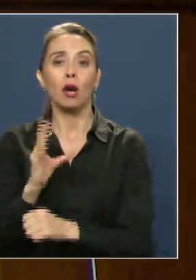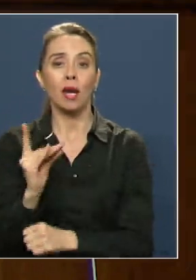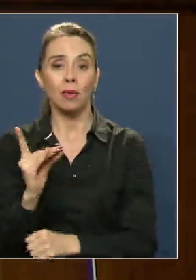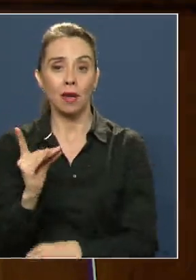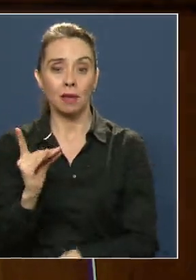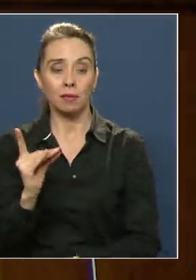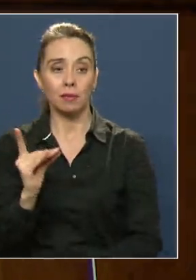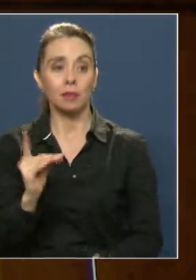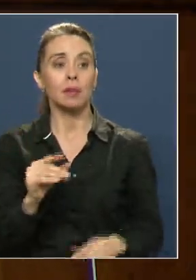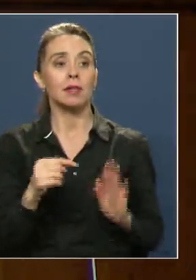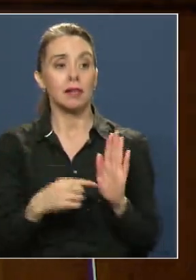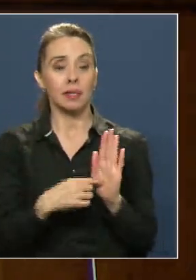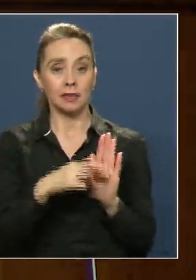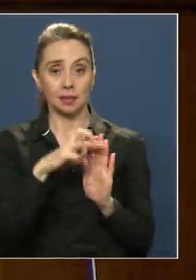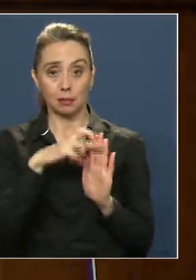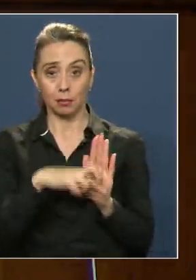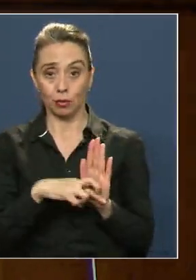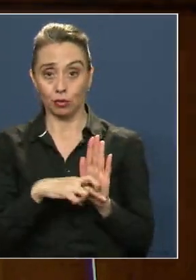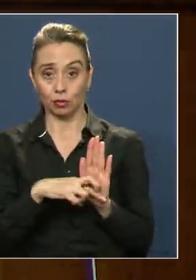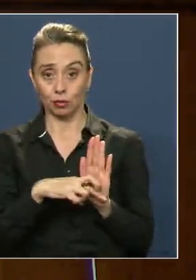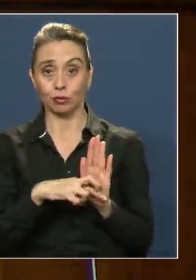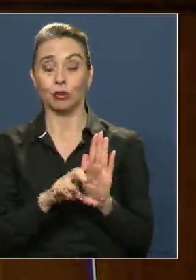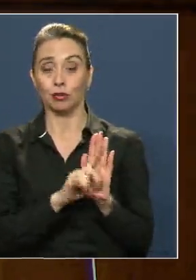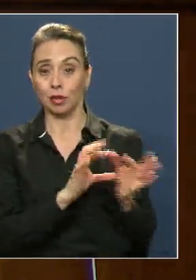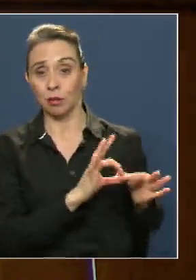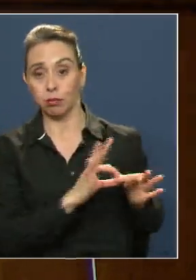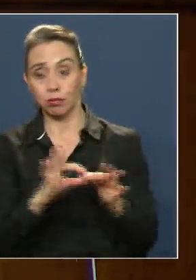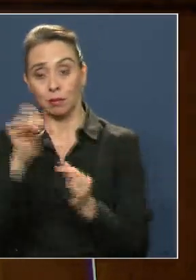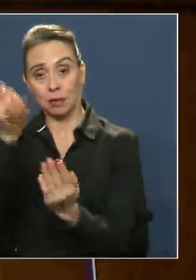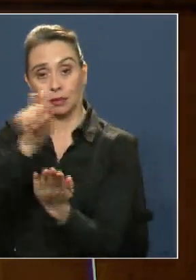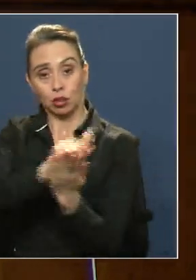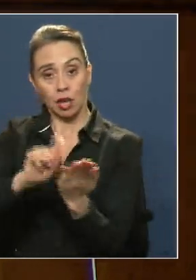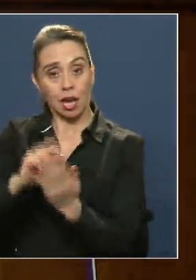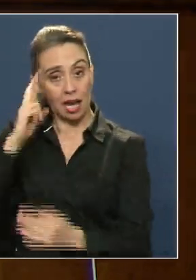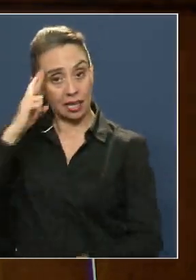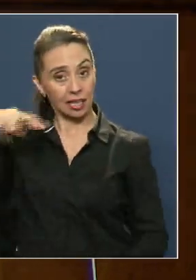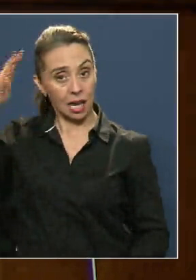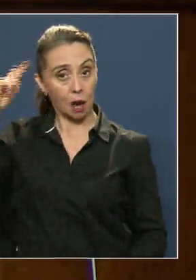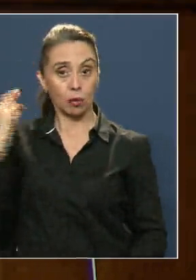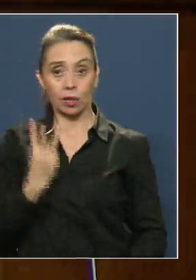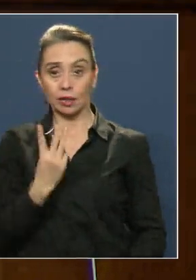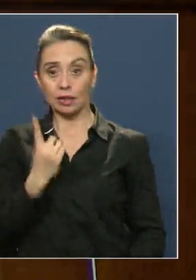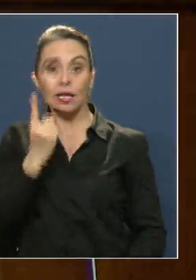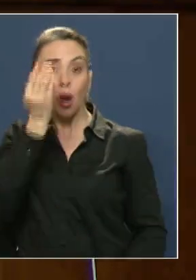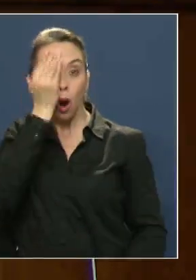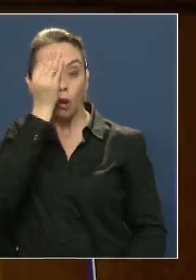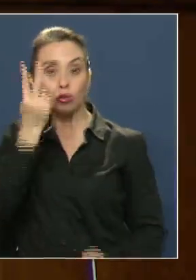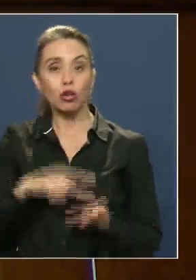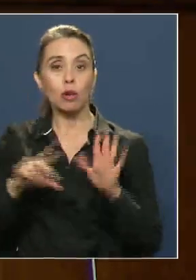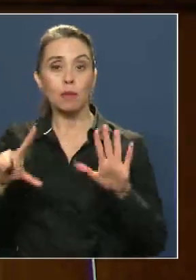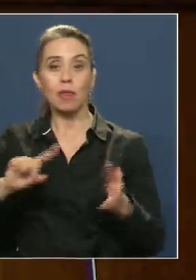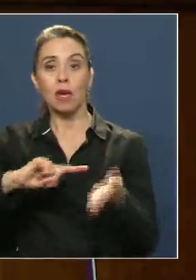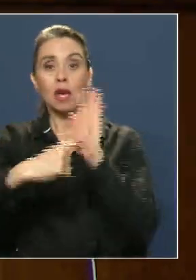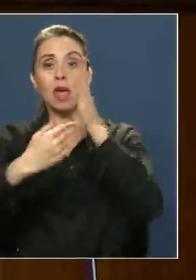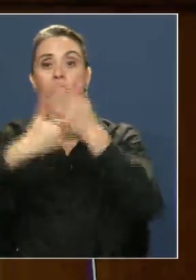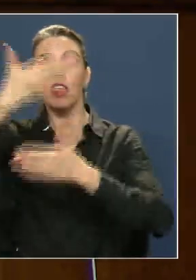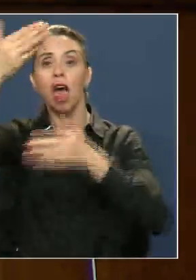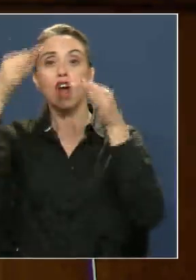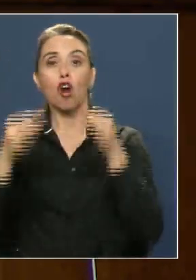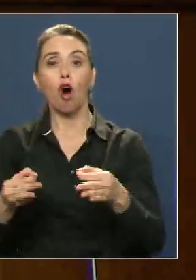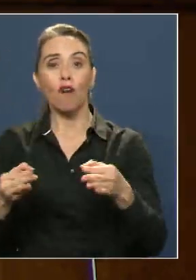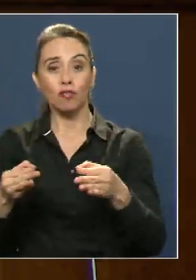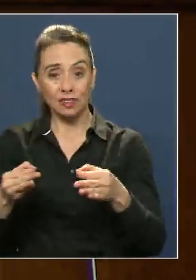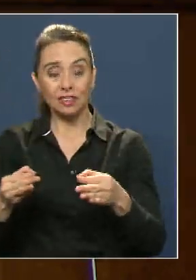los fundamentos de esta iniciativa, sus autores recuerdan que el día 31 de agosto del año 2007 se publicó en el Diario Oficial la